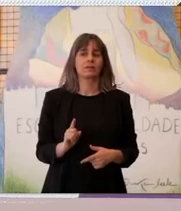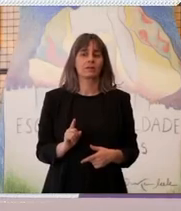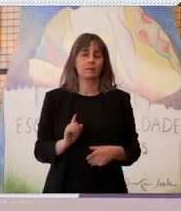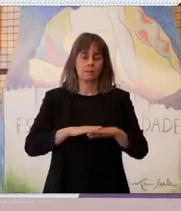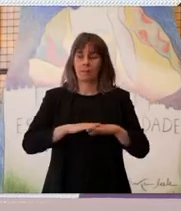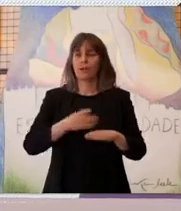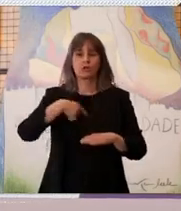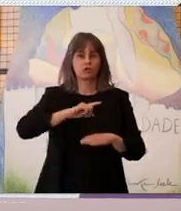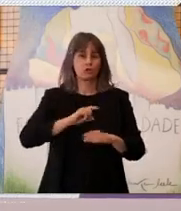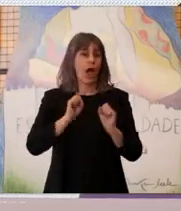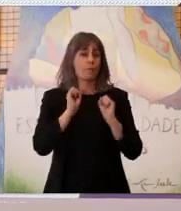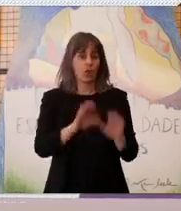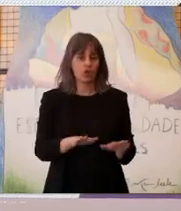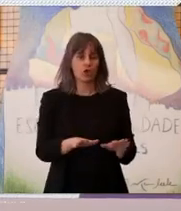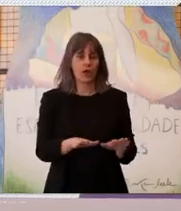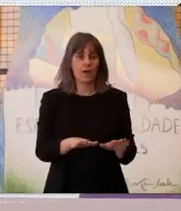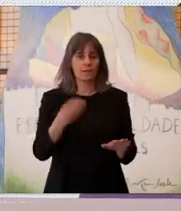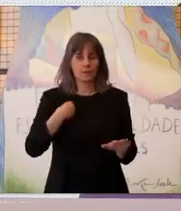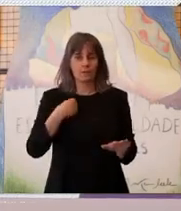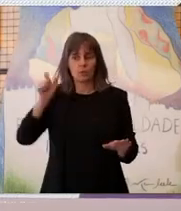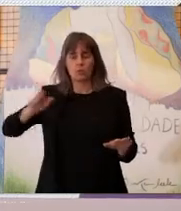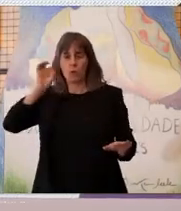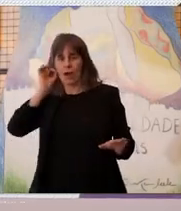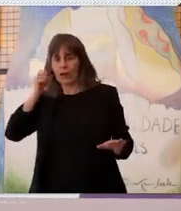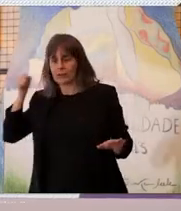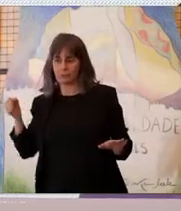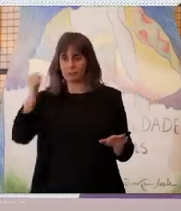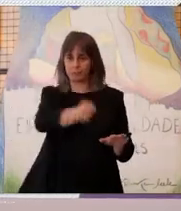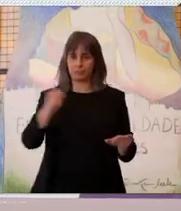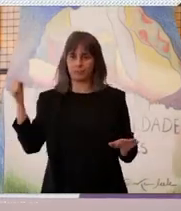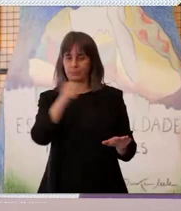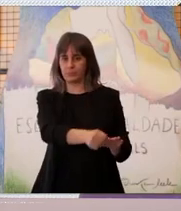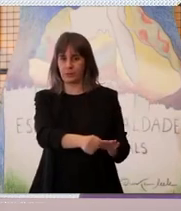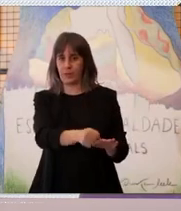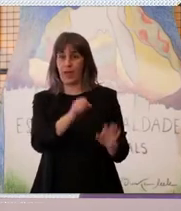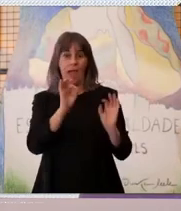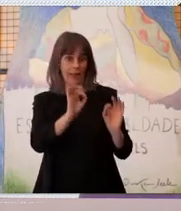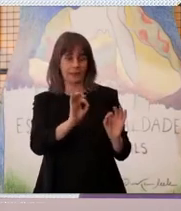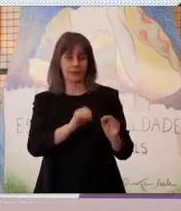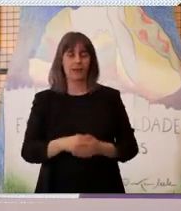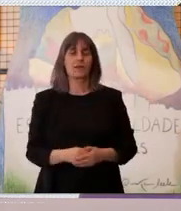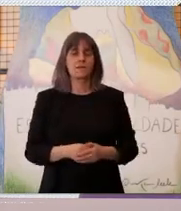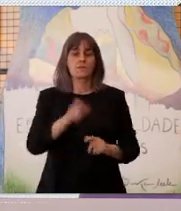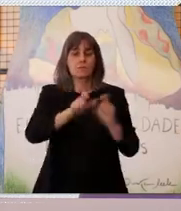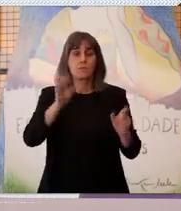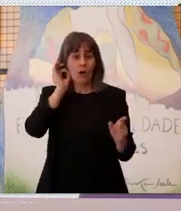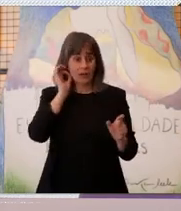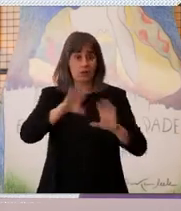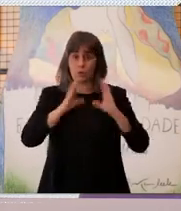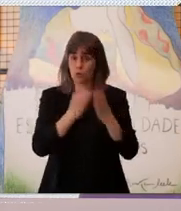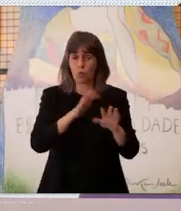la habíamos abandonado poniendo otras mujeres en nuestro lugar y yo creo que Eso es así y que la mayoría de las mujeres del mundo